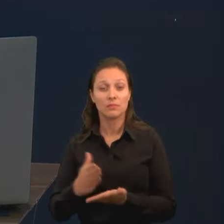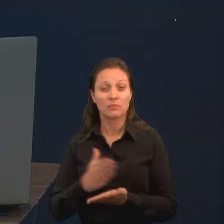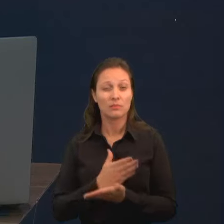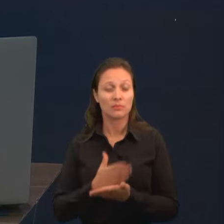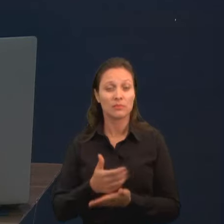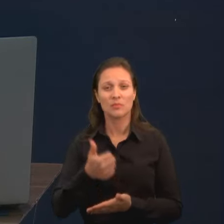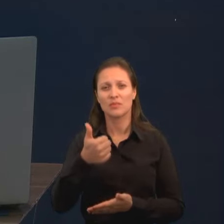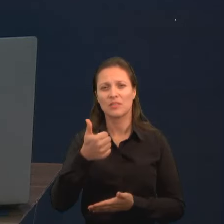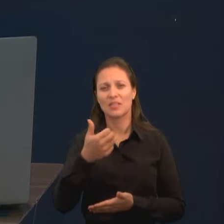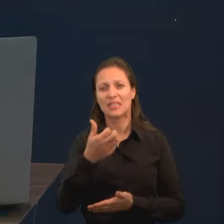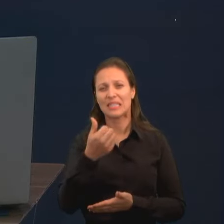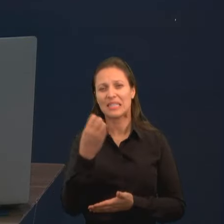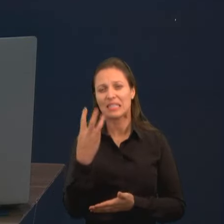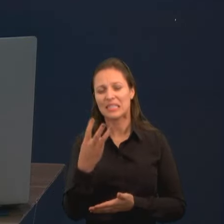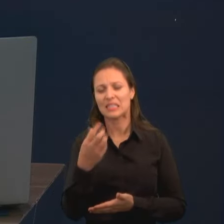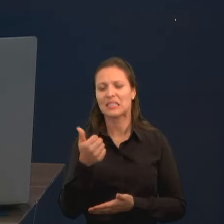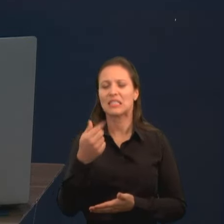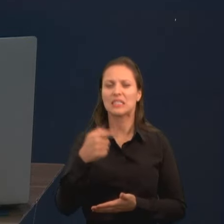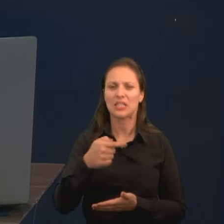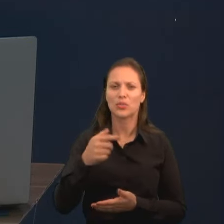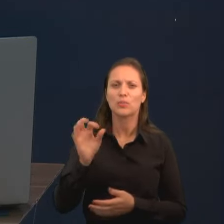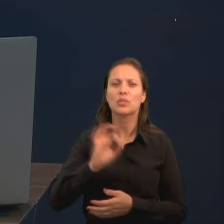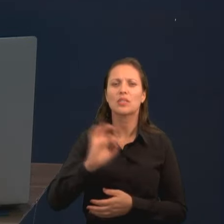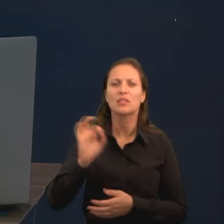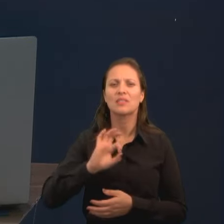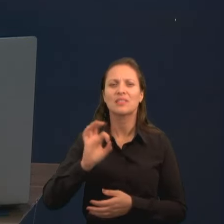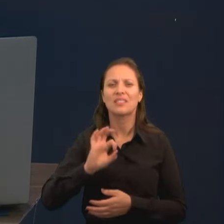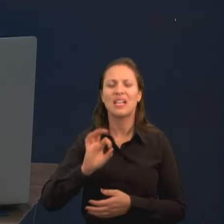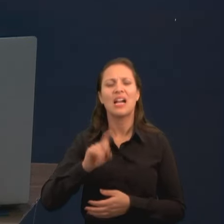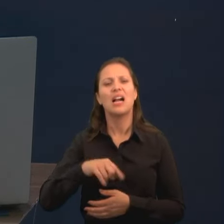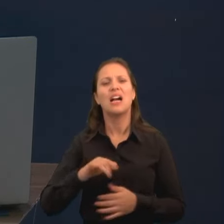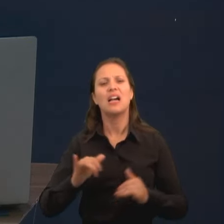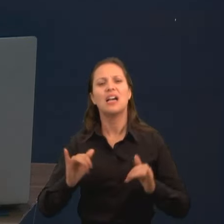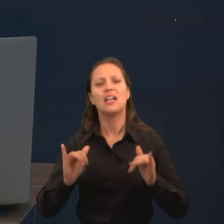entre el 13 y el 17% de las cuentas de Twitter